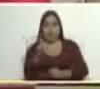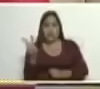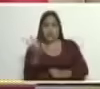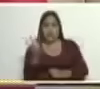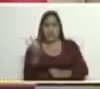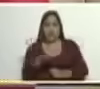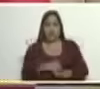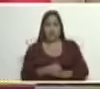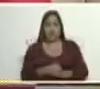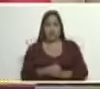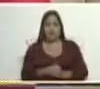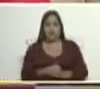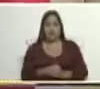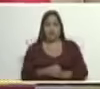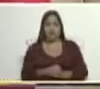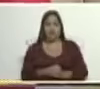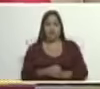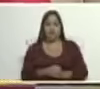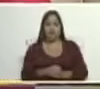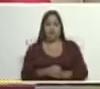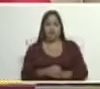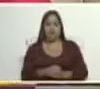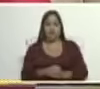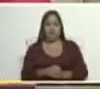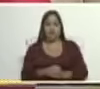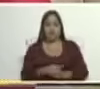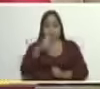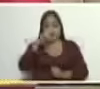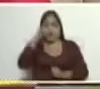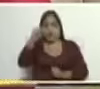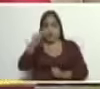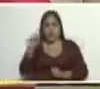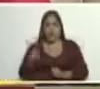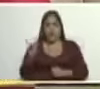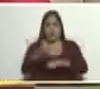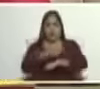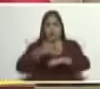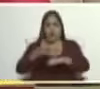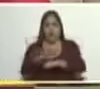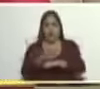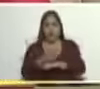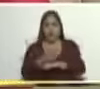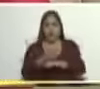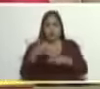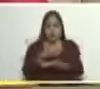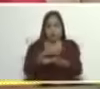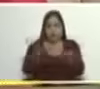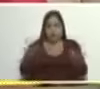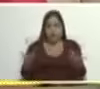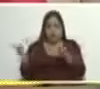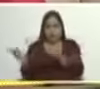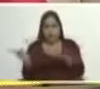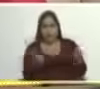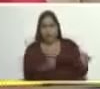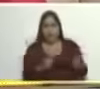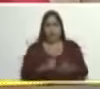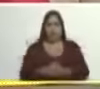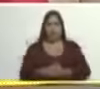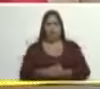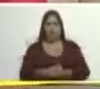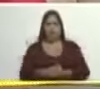República Bolivariana de Venezuela, a Nicolás, su gobierno, por habernos convidado